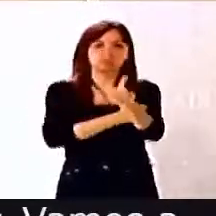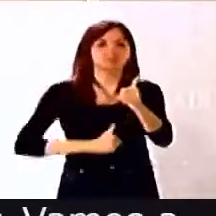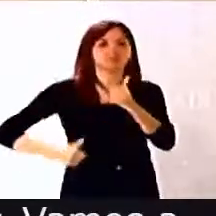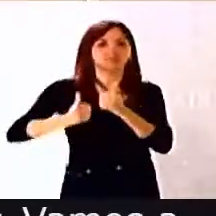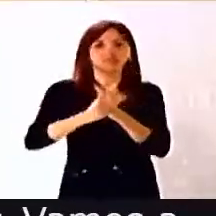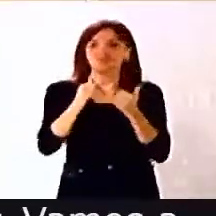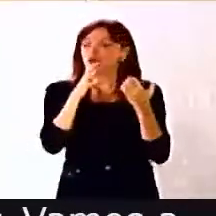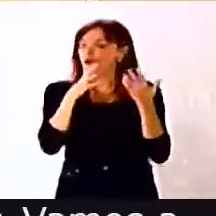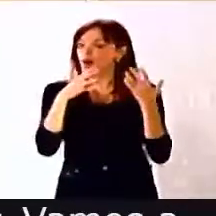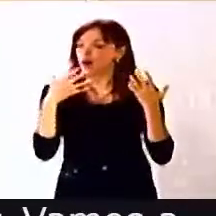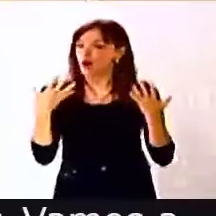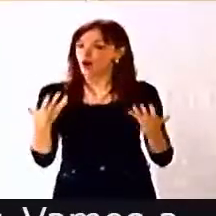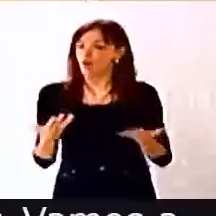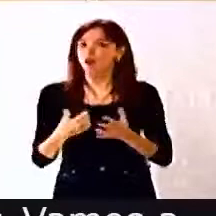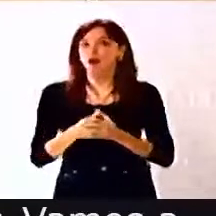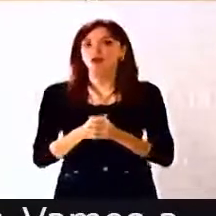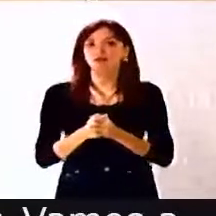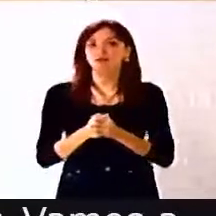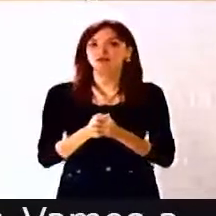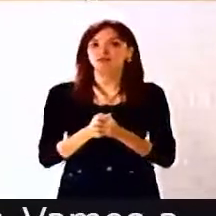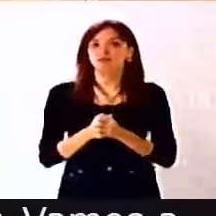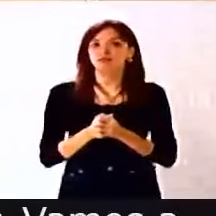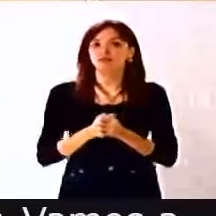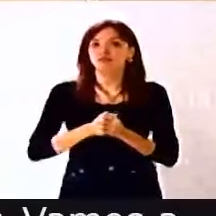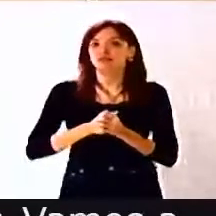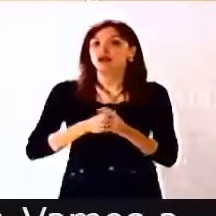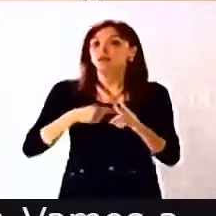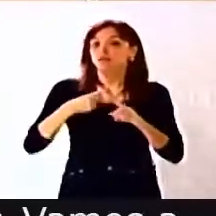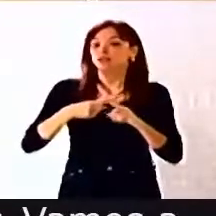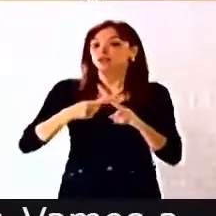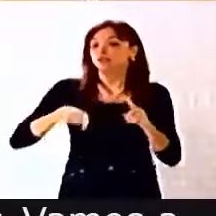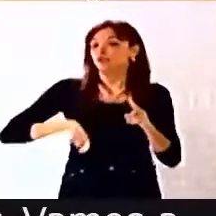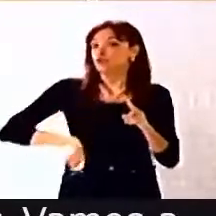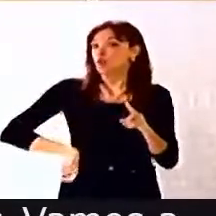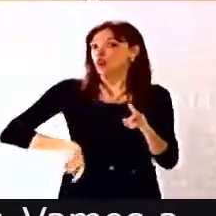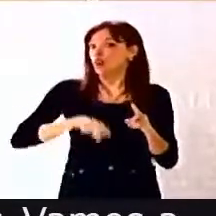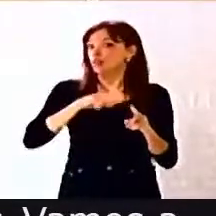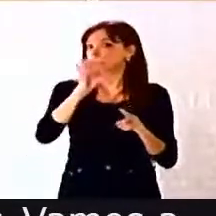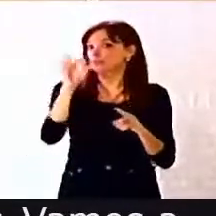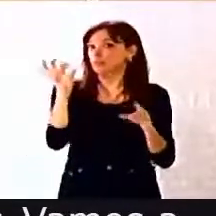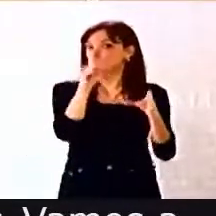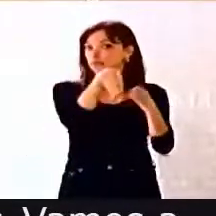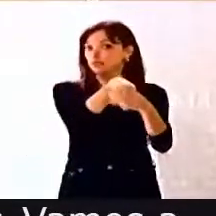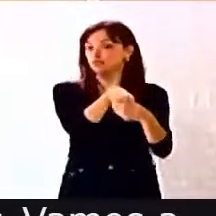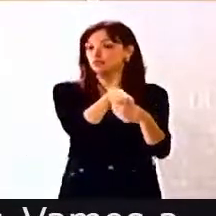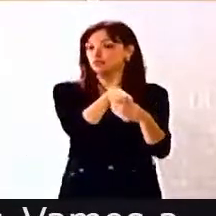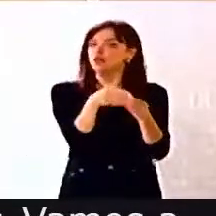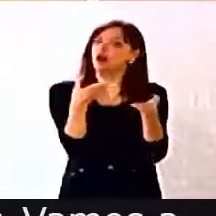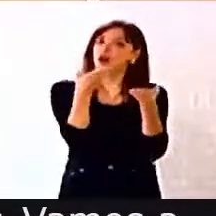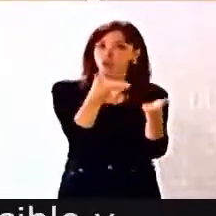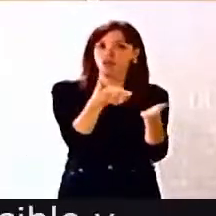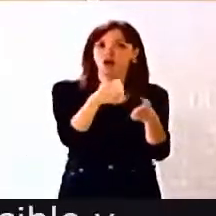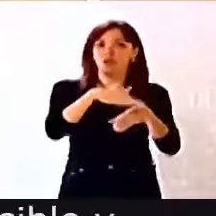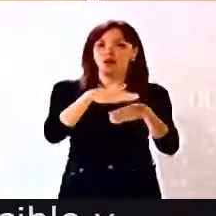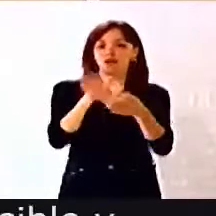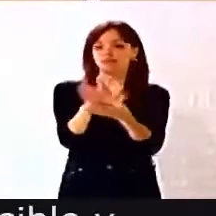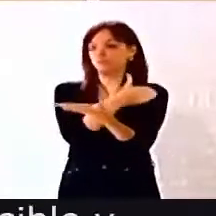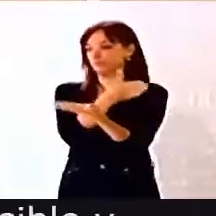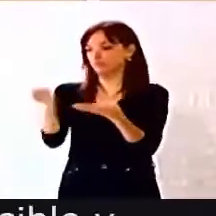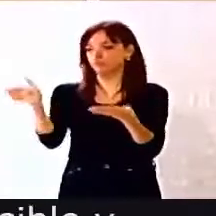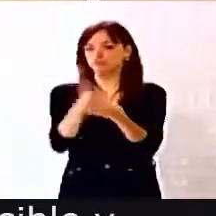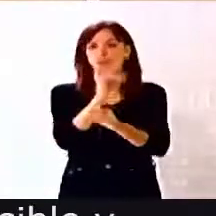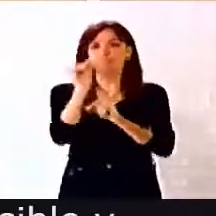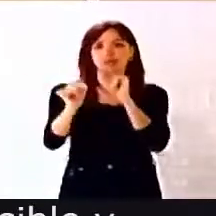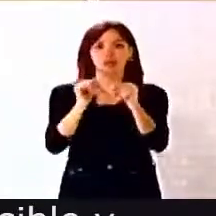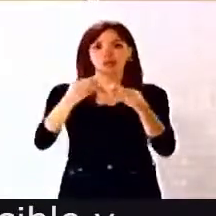este momento, y a ayudarle a nuestros profesionales sanitarios a que puedan distinguir este virus de otros, para que puedan hacer